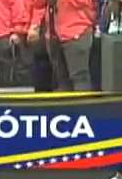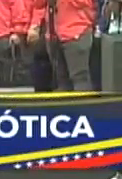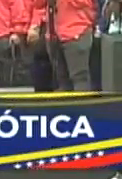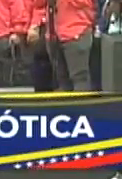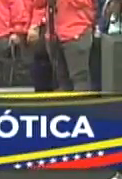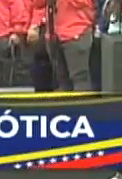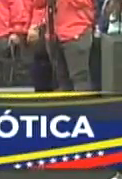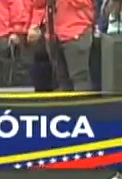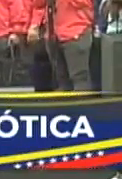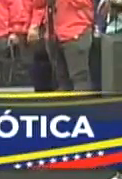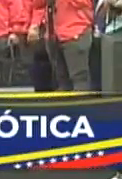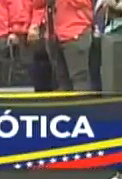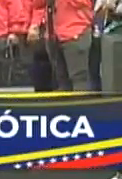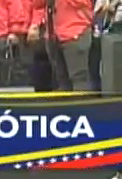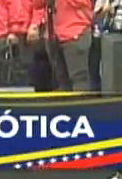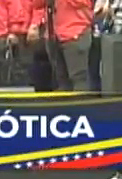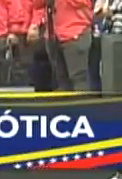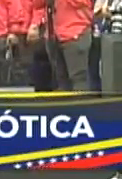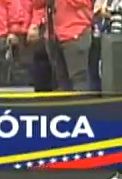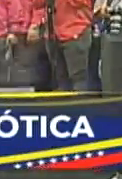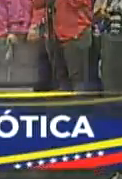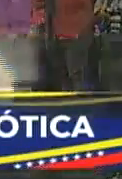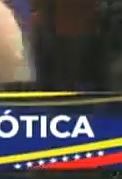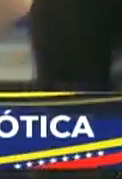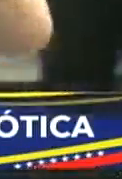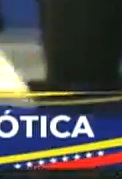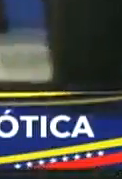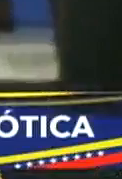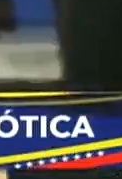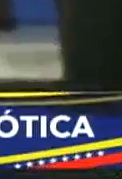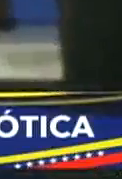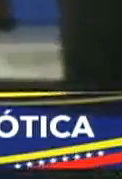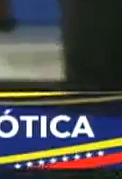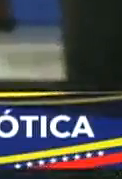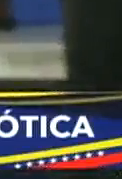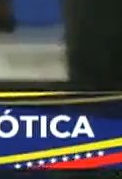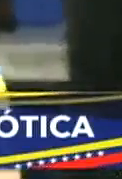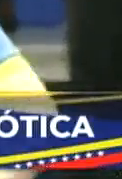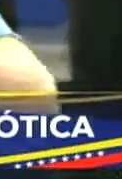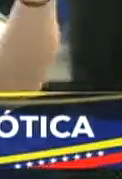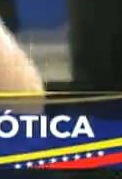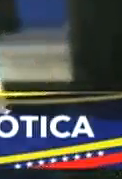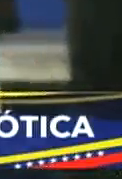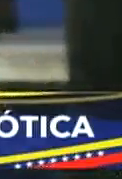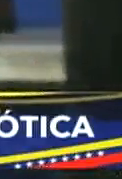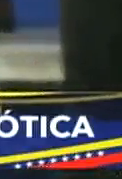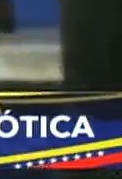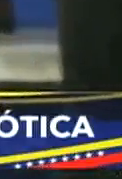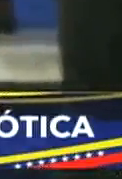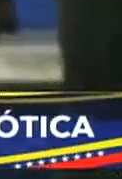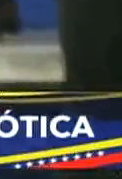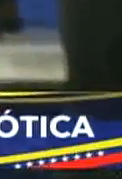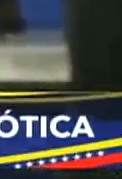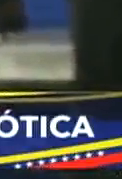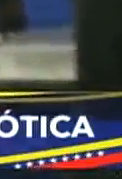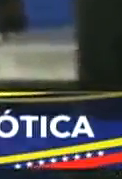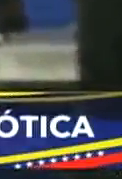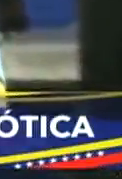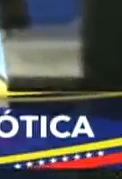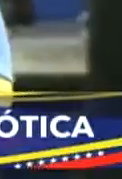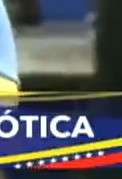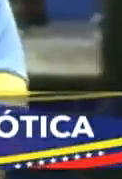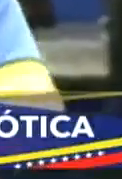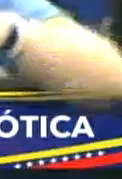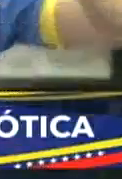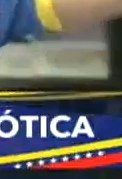de la nueva forma. La burocratización de la juventud no se trata de un cargo, se trata de hacer política por un cargo,